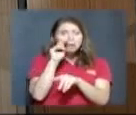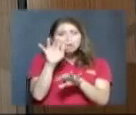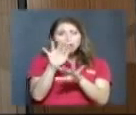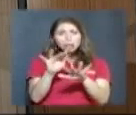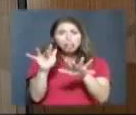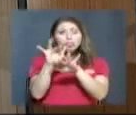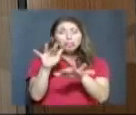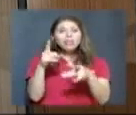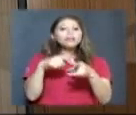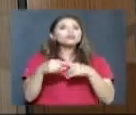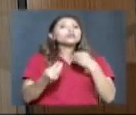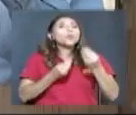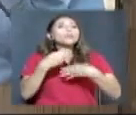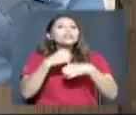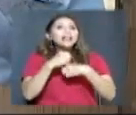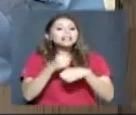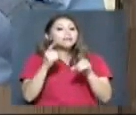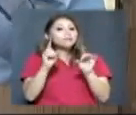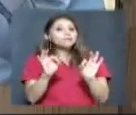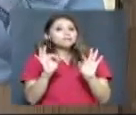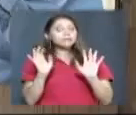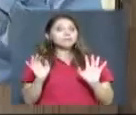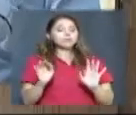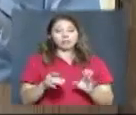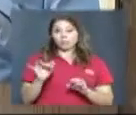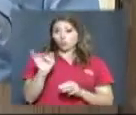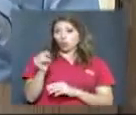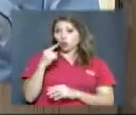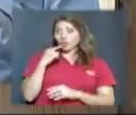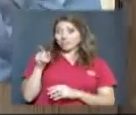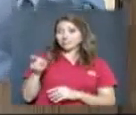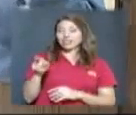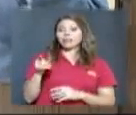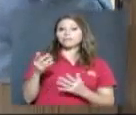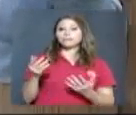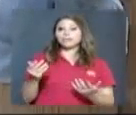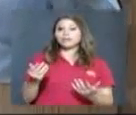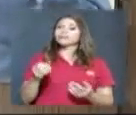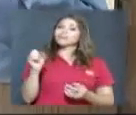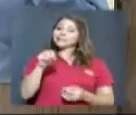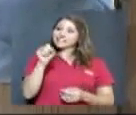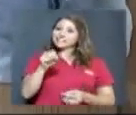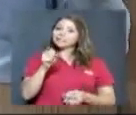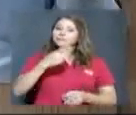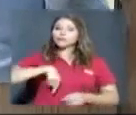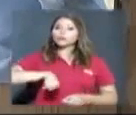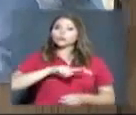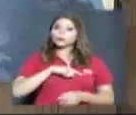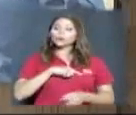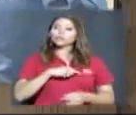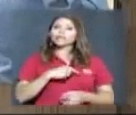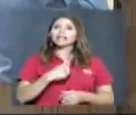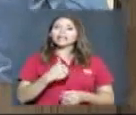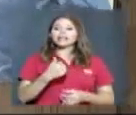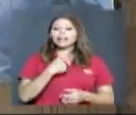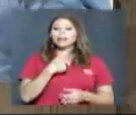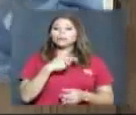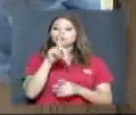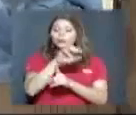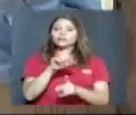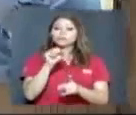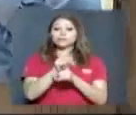más un punto, ¿verdad? Con esto que dice el compañero, sí tenemos, eso sí, hay un punto donde hay un quiebre